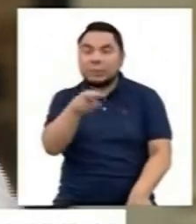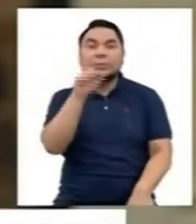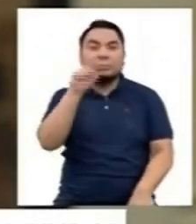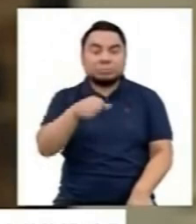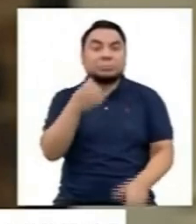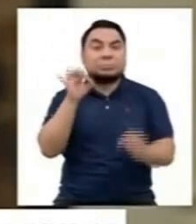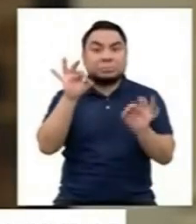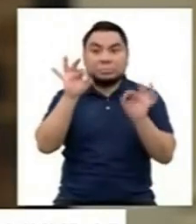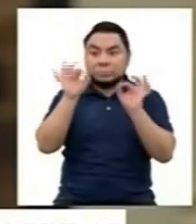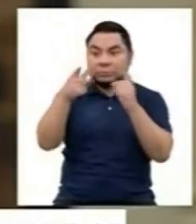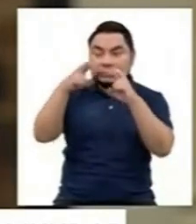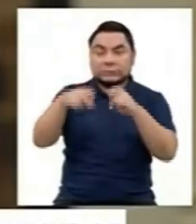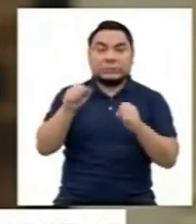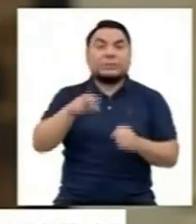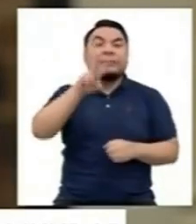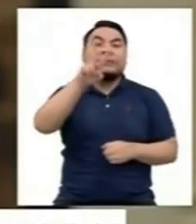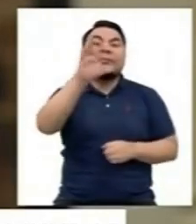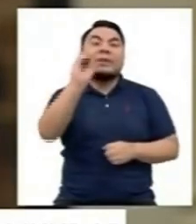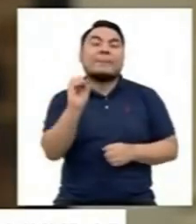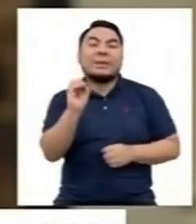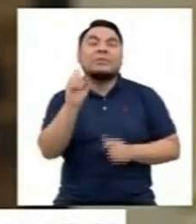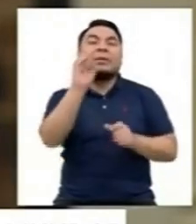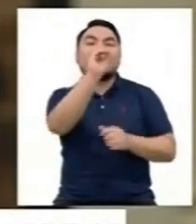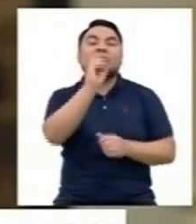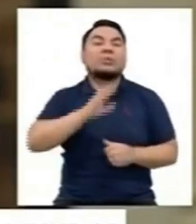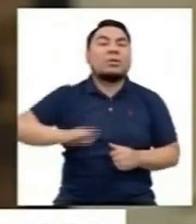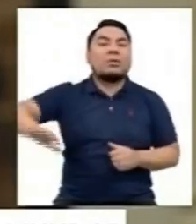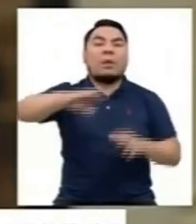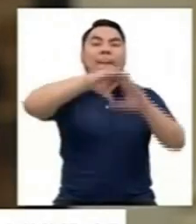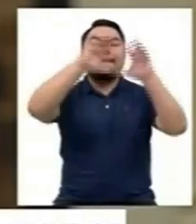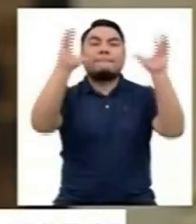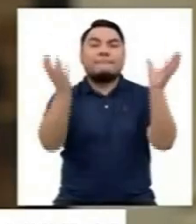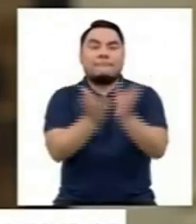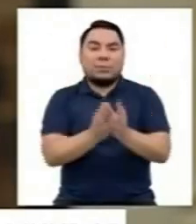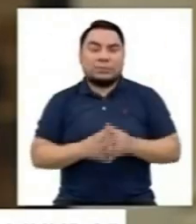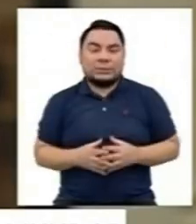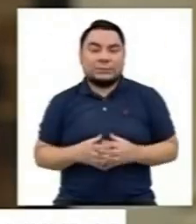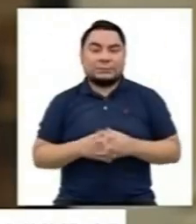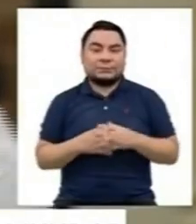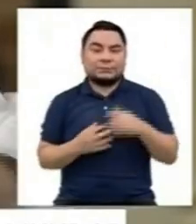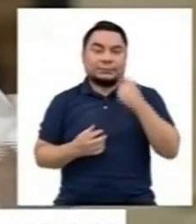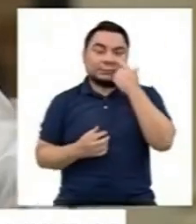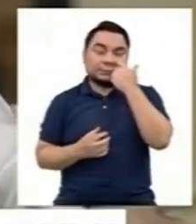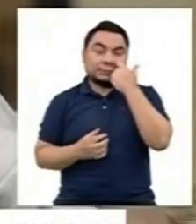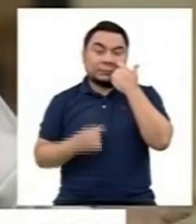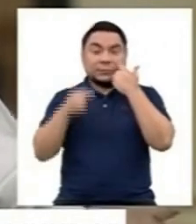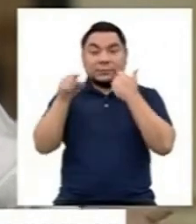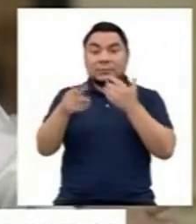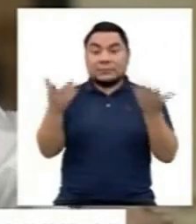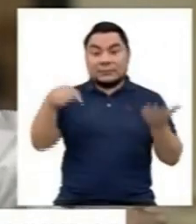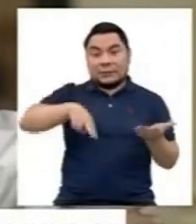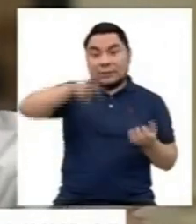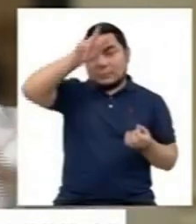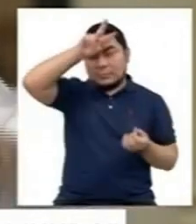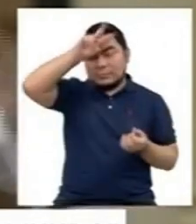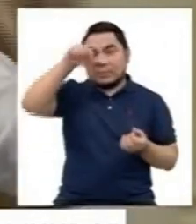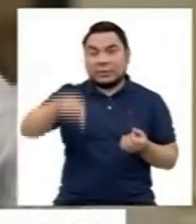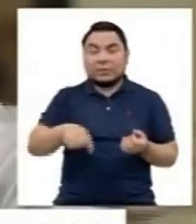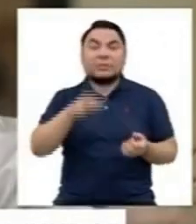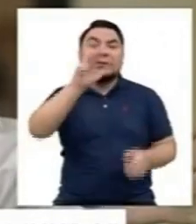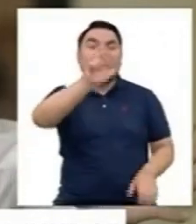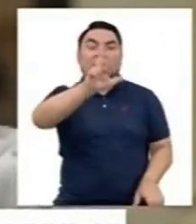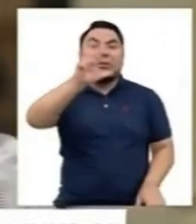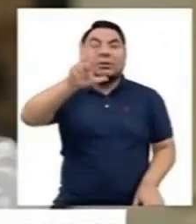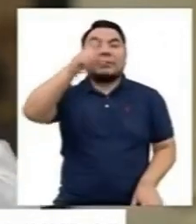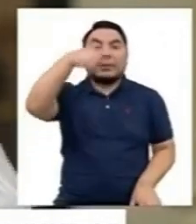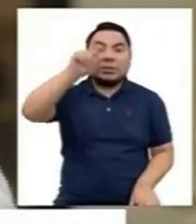alternativas, pero elegirá la que considere mejores y más oportunas. El que se encarga de todo este tema de las vacunas en el gobierno ruso es el Fondo Ruso de Inversión